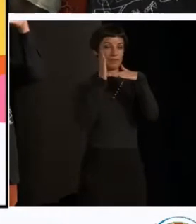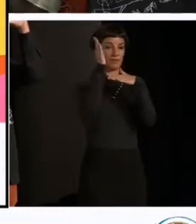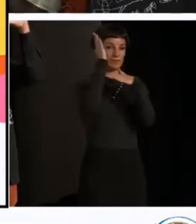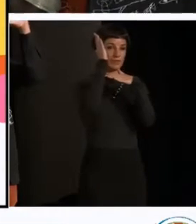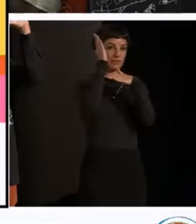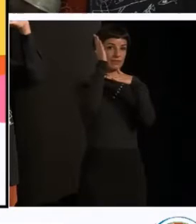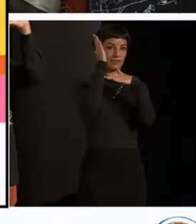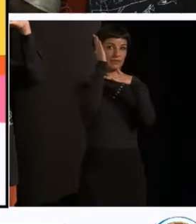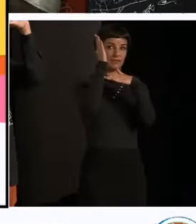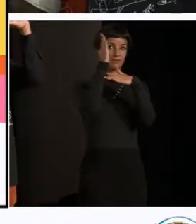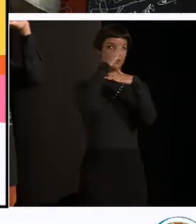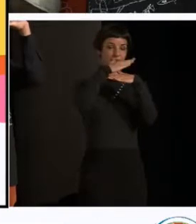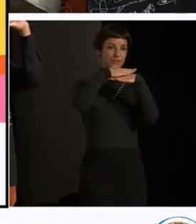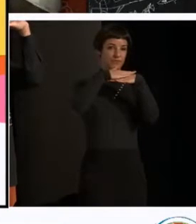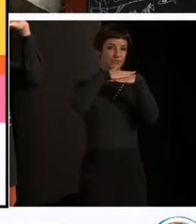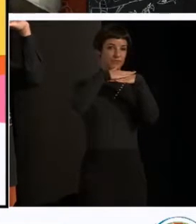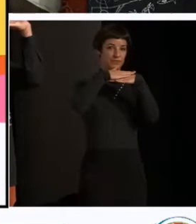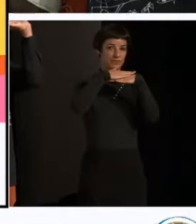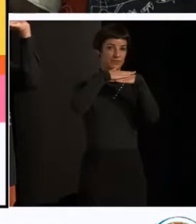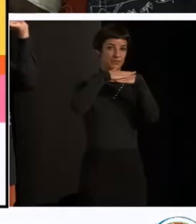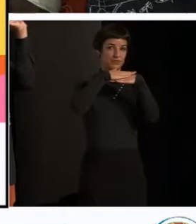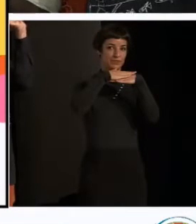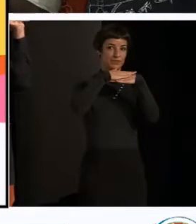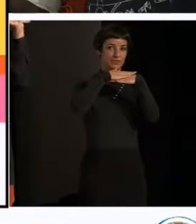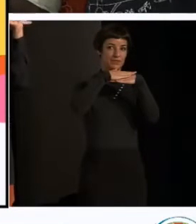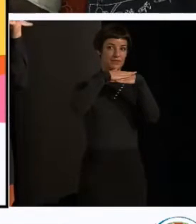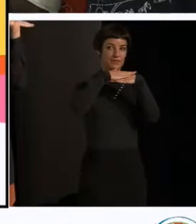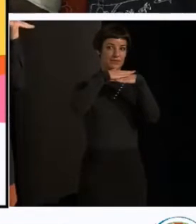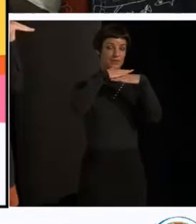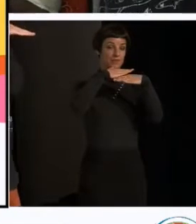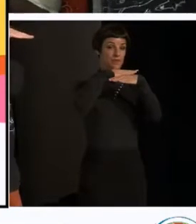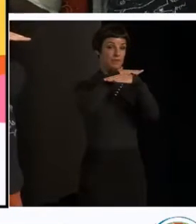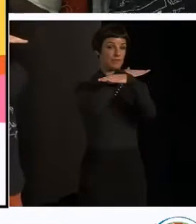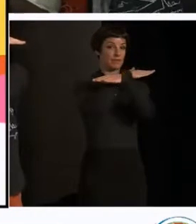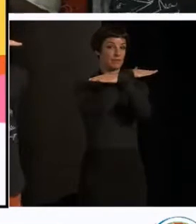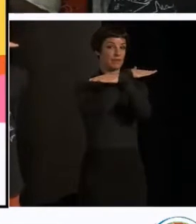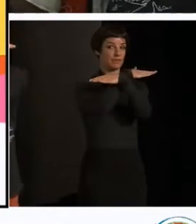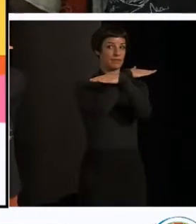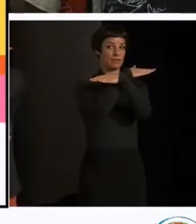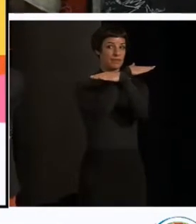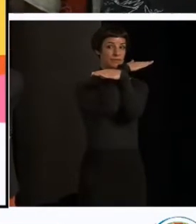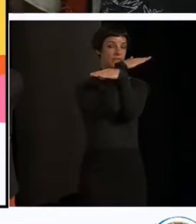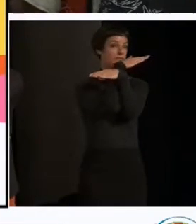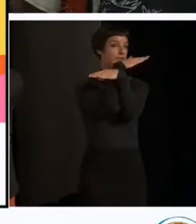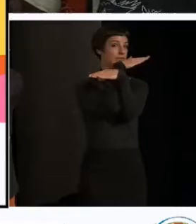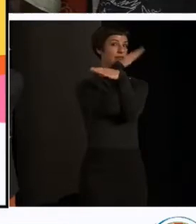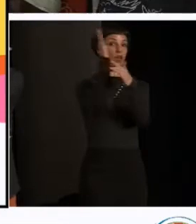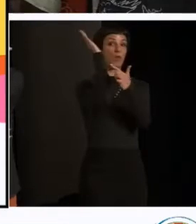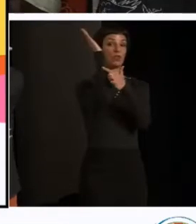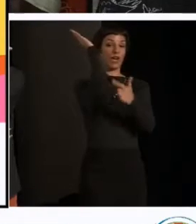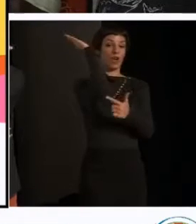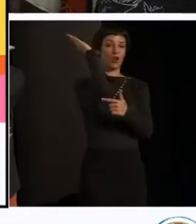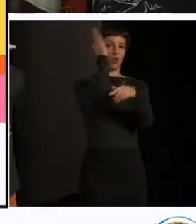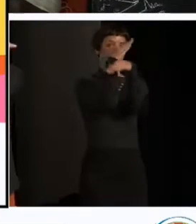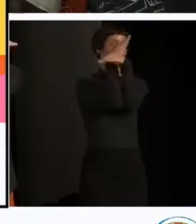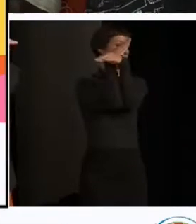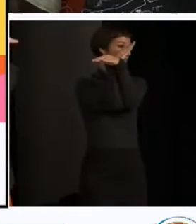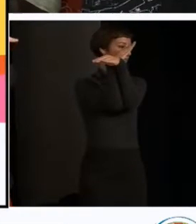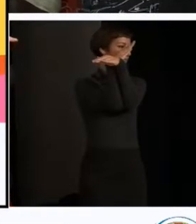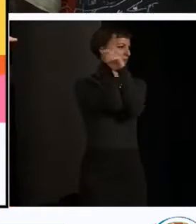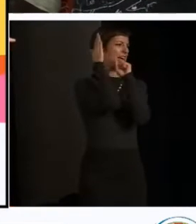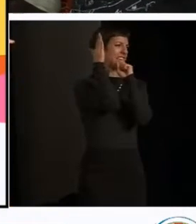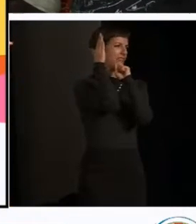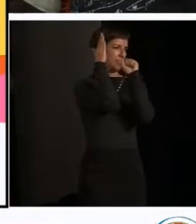Subimos. L, saca. Juntamos muñecas y codos, la parte más difícil. Eso es, muy